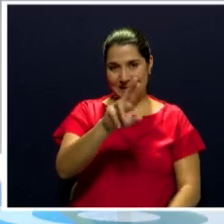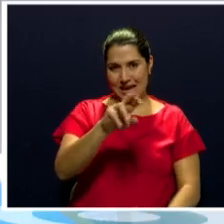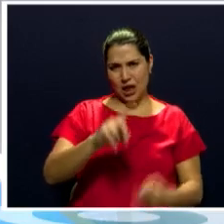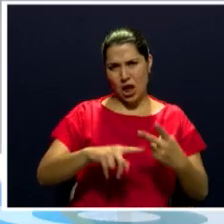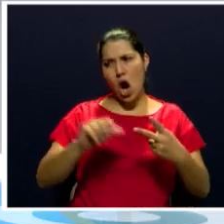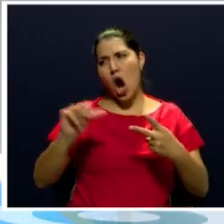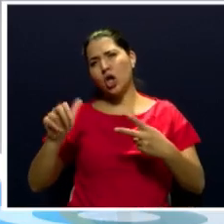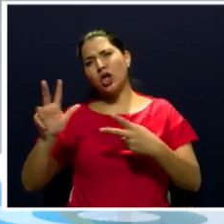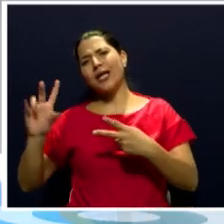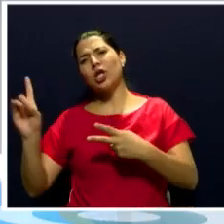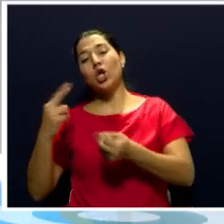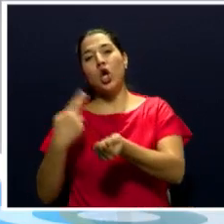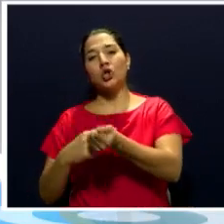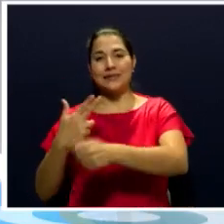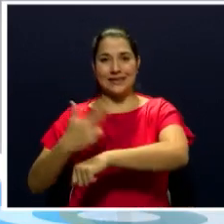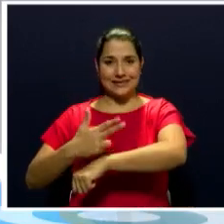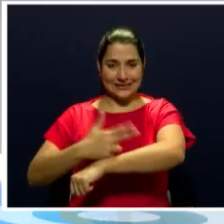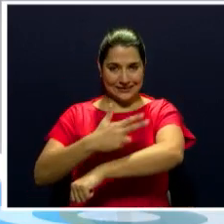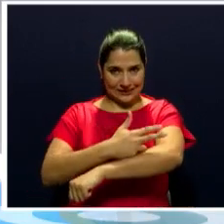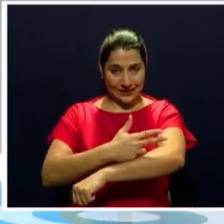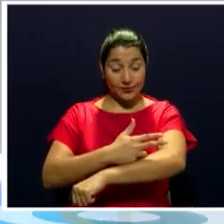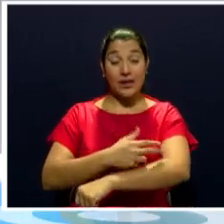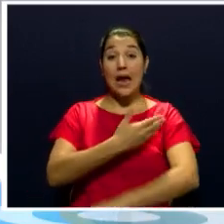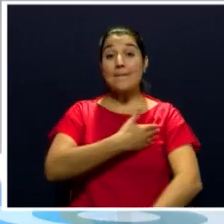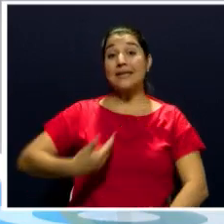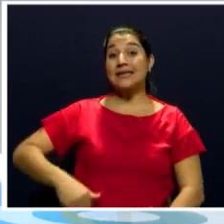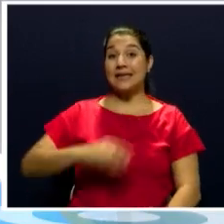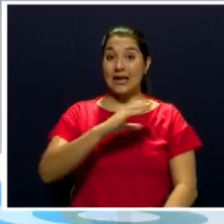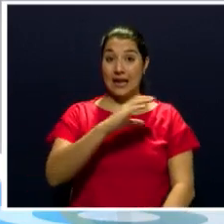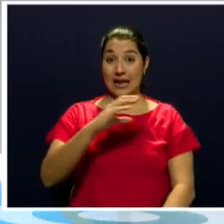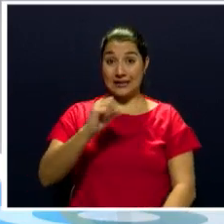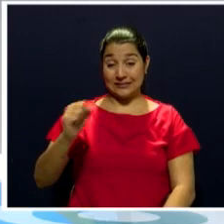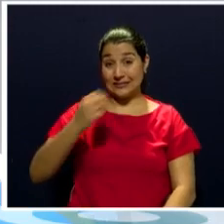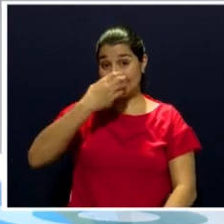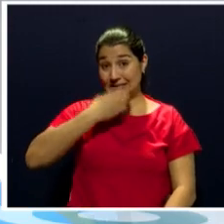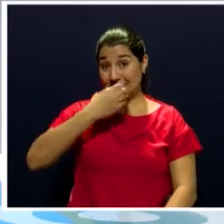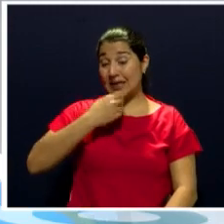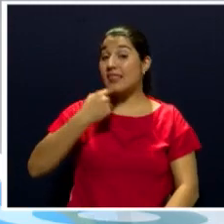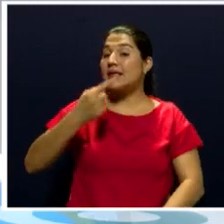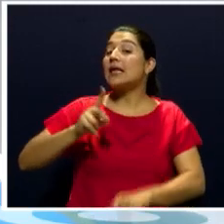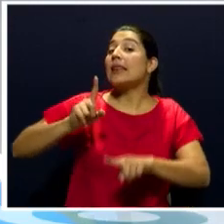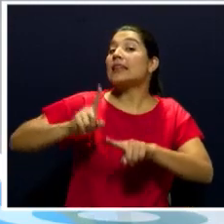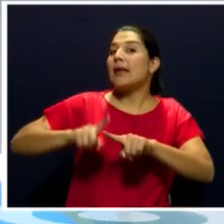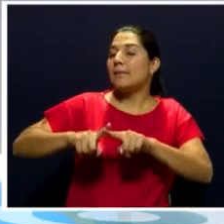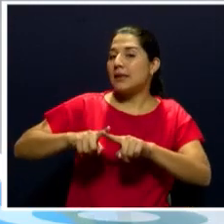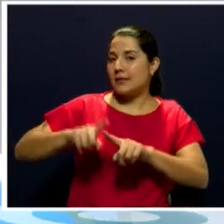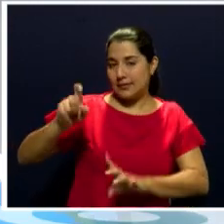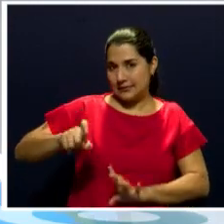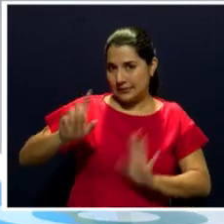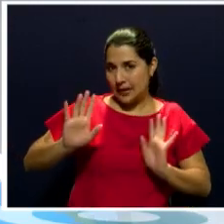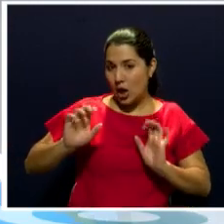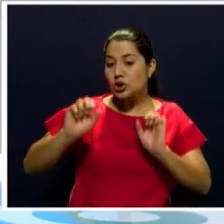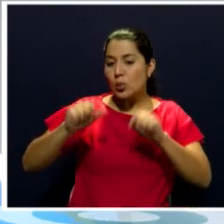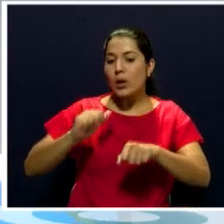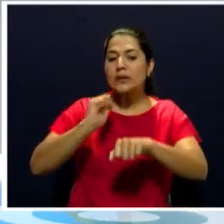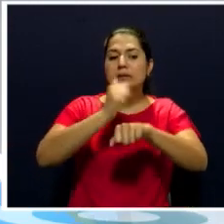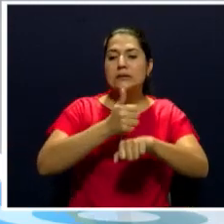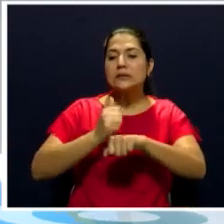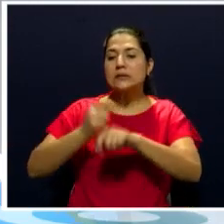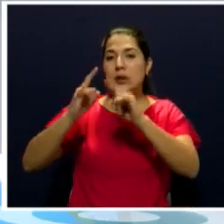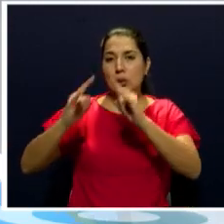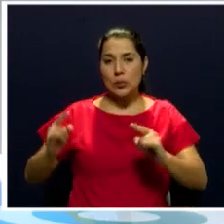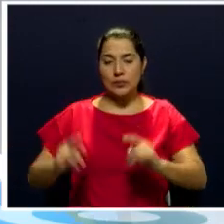de los Chiles. Román Macaya, presidente de la Caja, aseguró que dependiendo de la necesidad se irán instalando estos